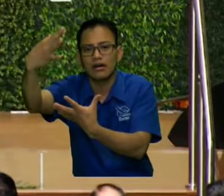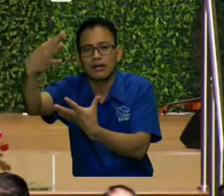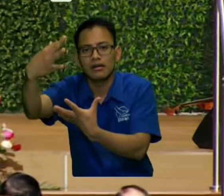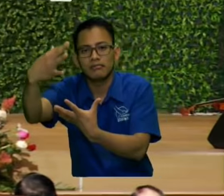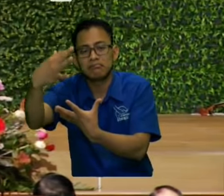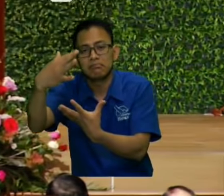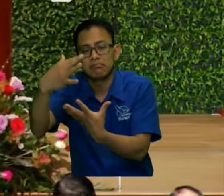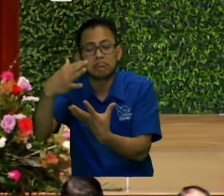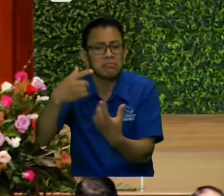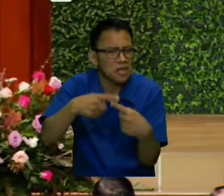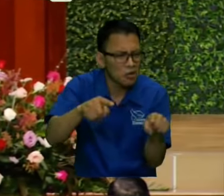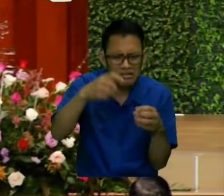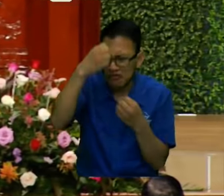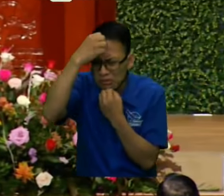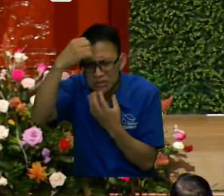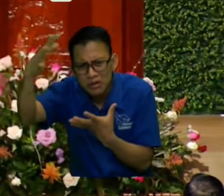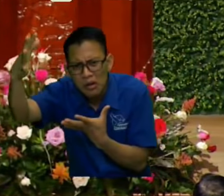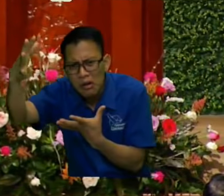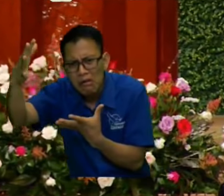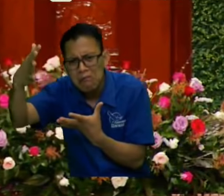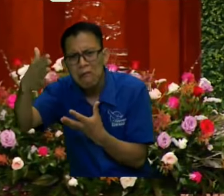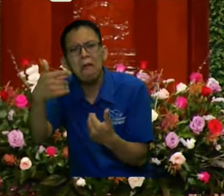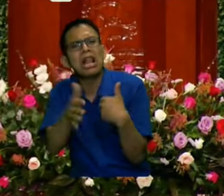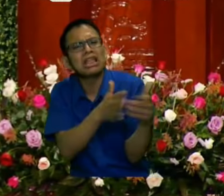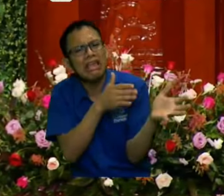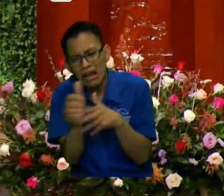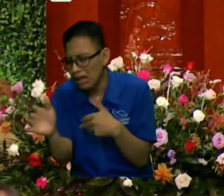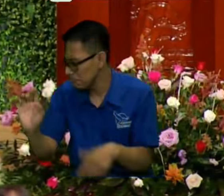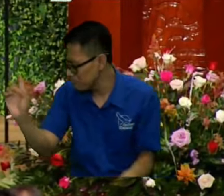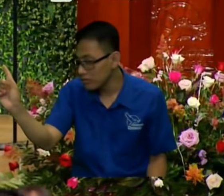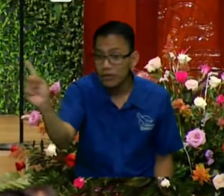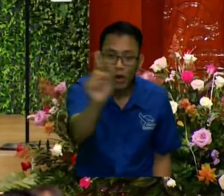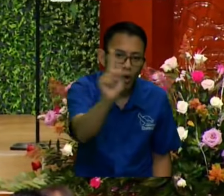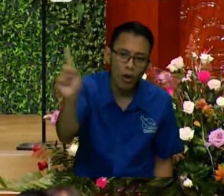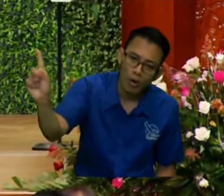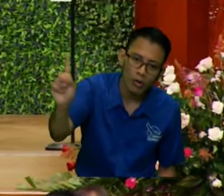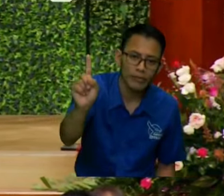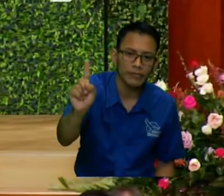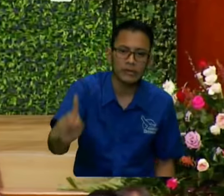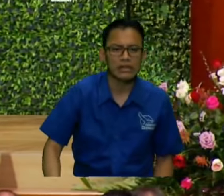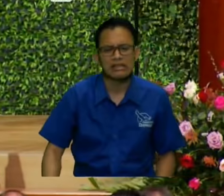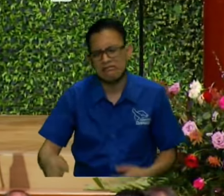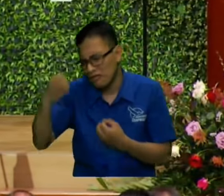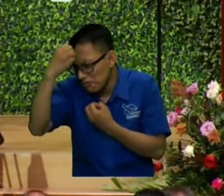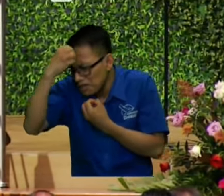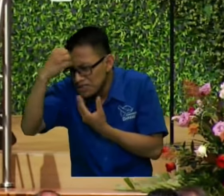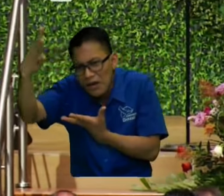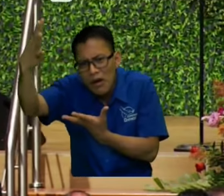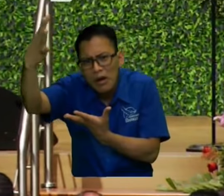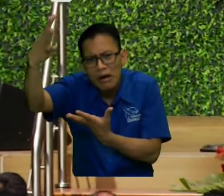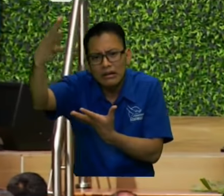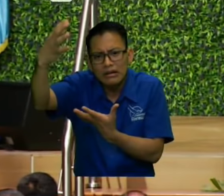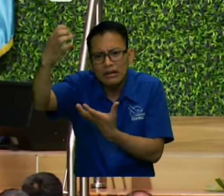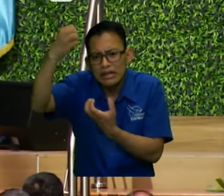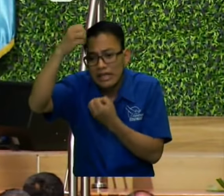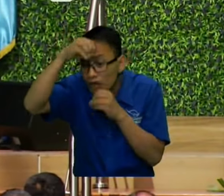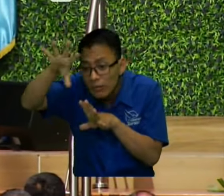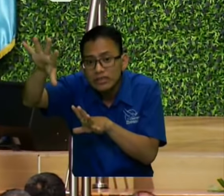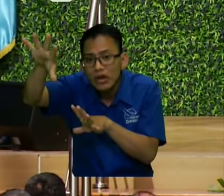Pero no una información común y corriente, no una información que viene